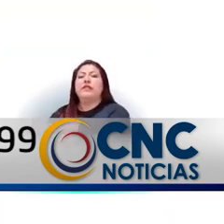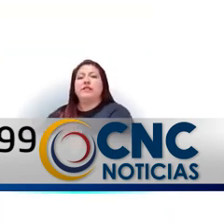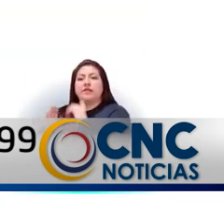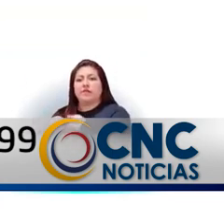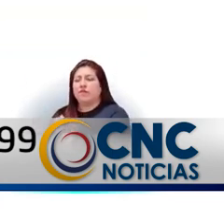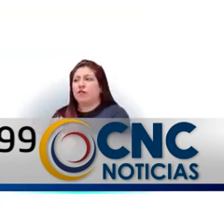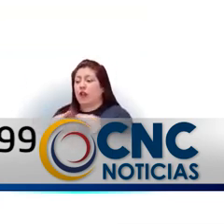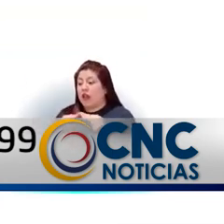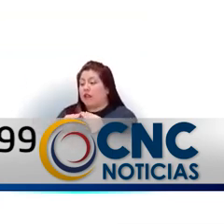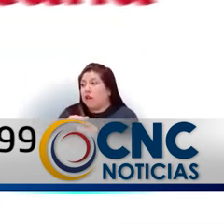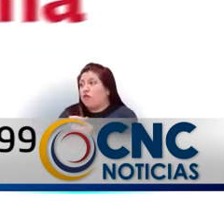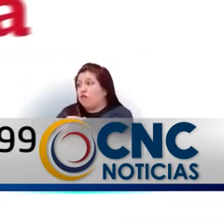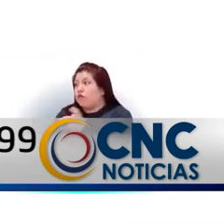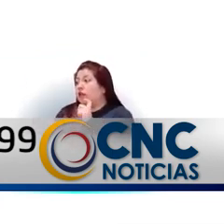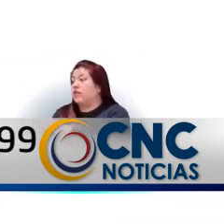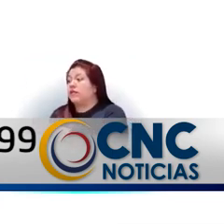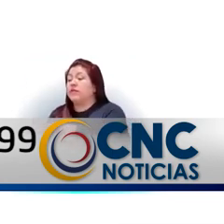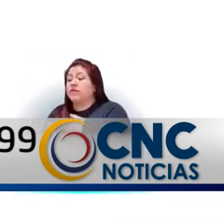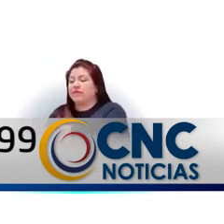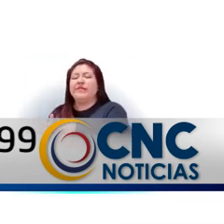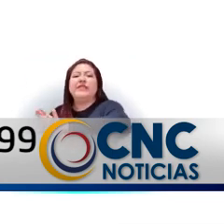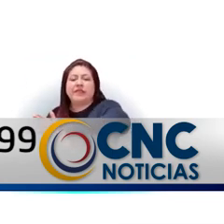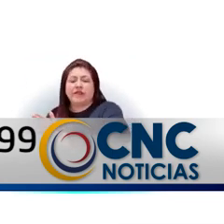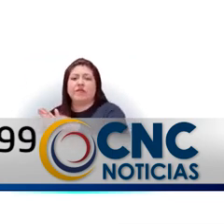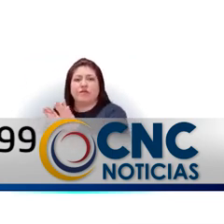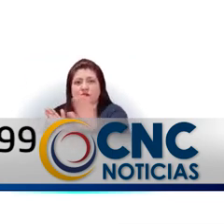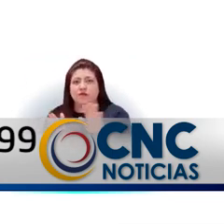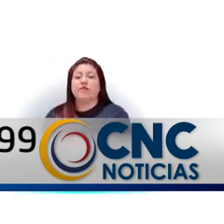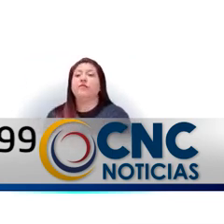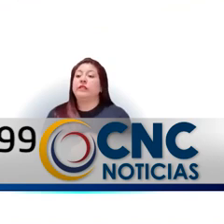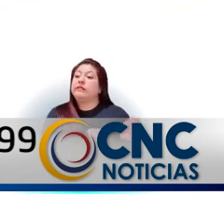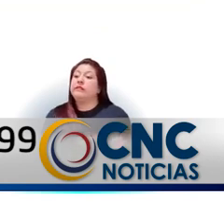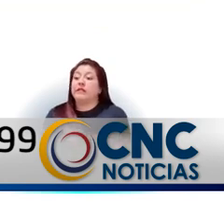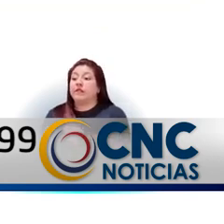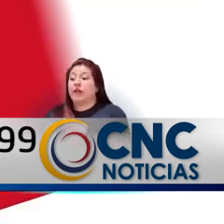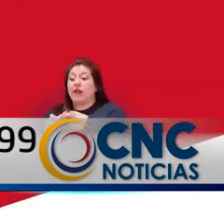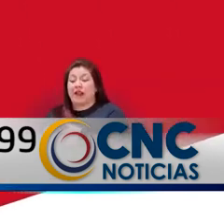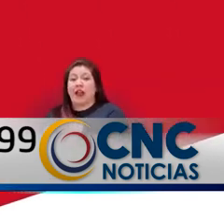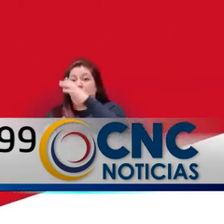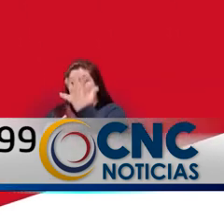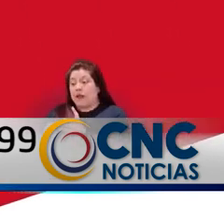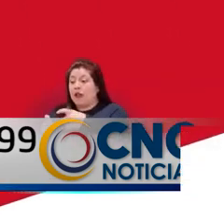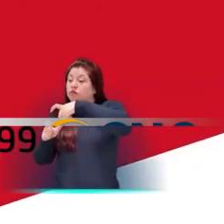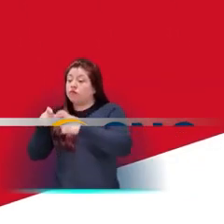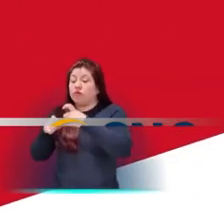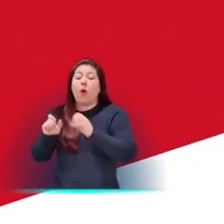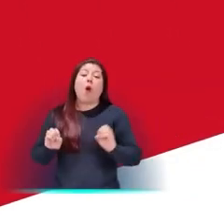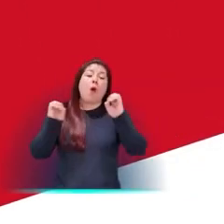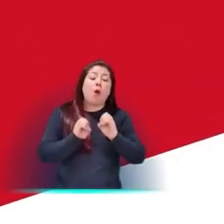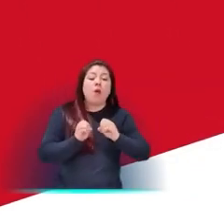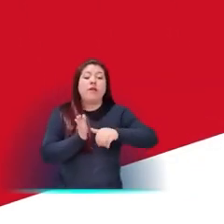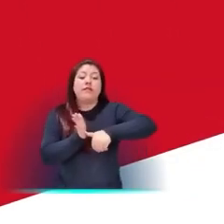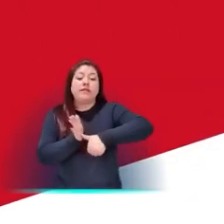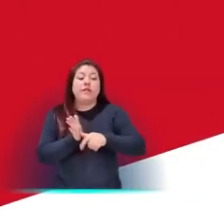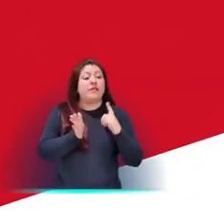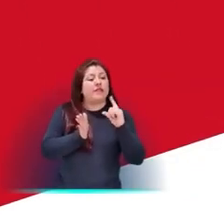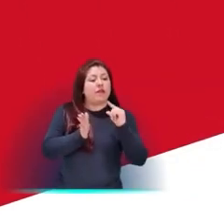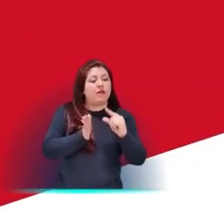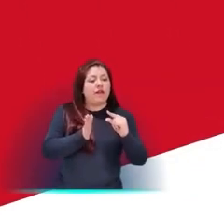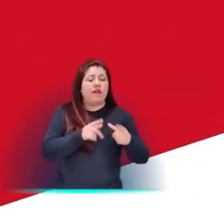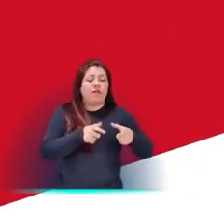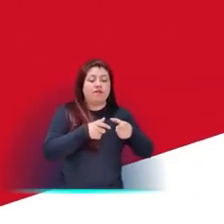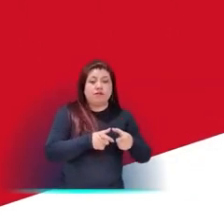no se encuentran habilitados los puestos de censo ni aquellos puestos de votación que están cerrados o bloqueados por no contar con la